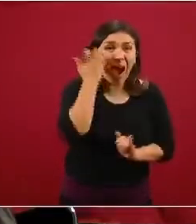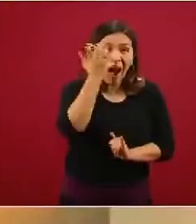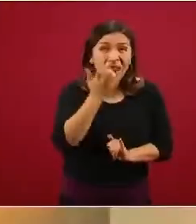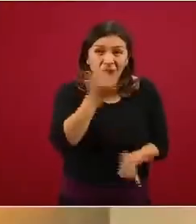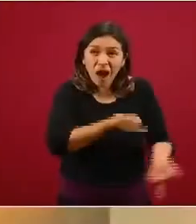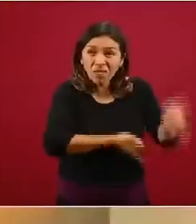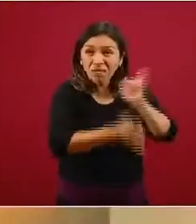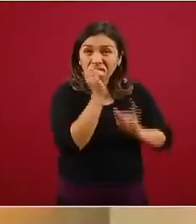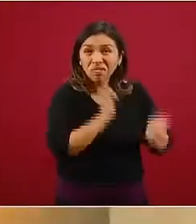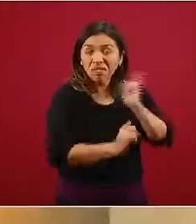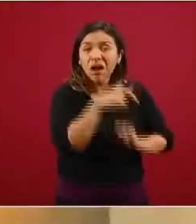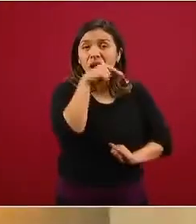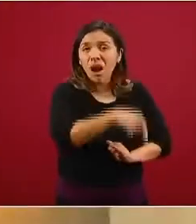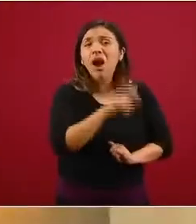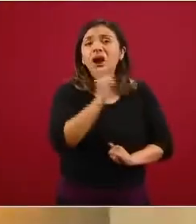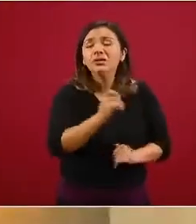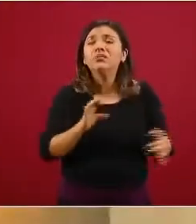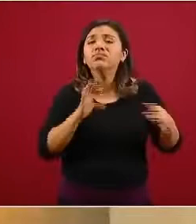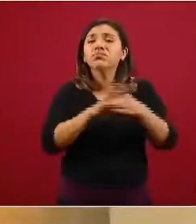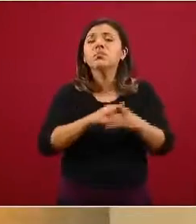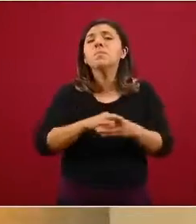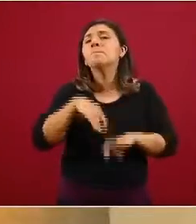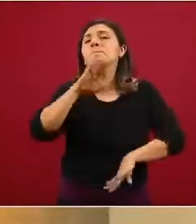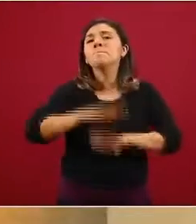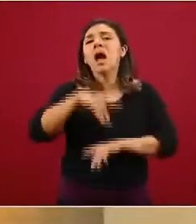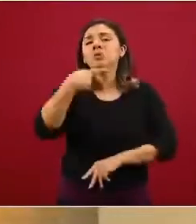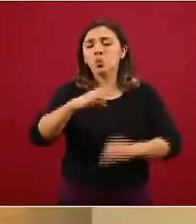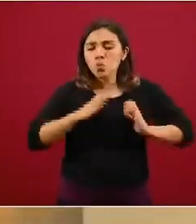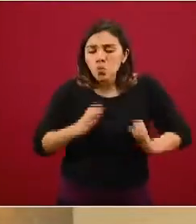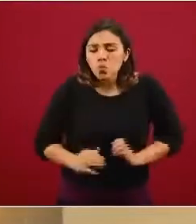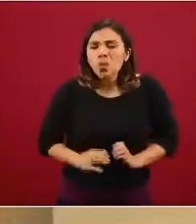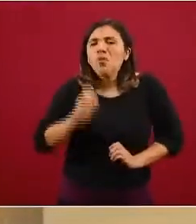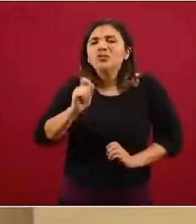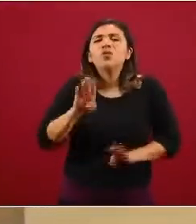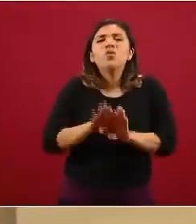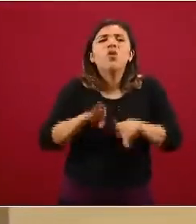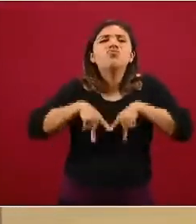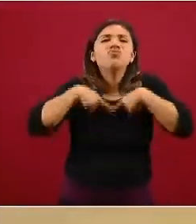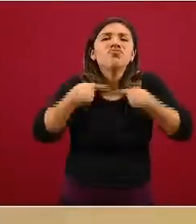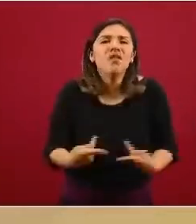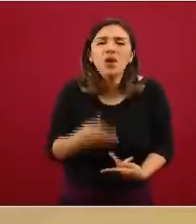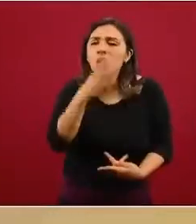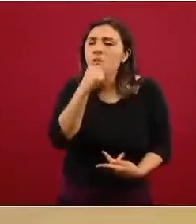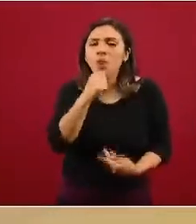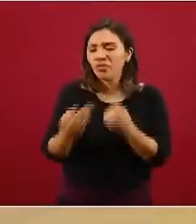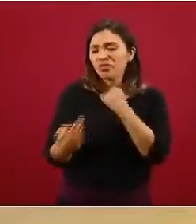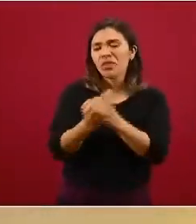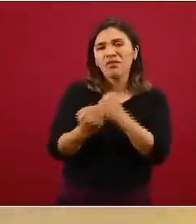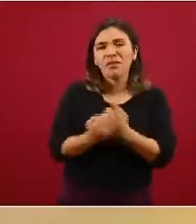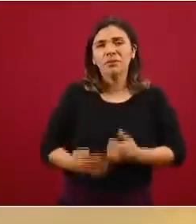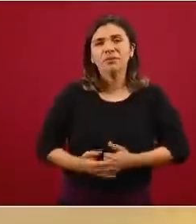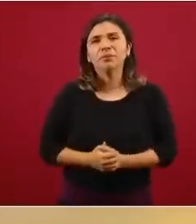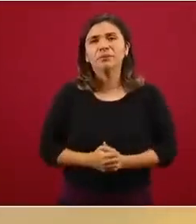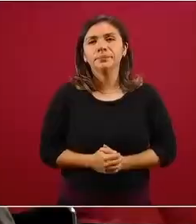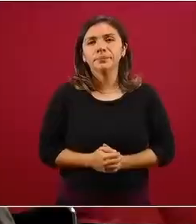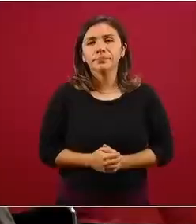alcohol se asocia a una disminución marcada en la inmunidad de los seres humanos. Siguiente, por favor.